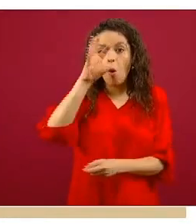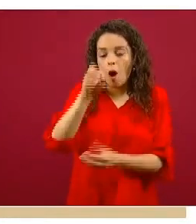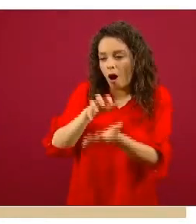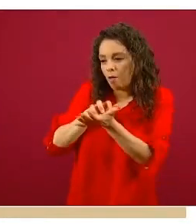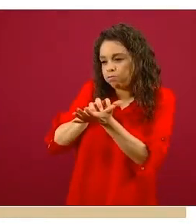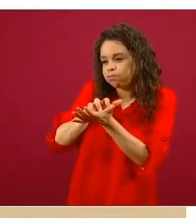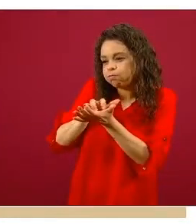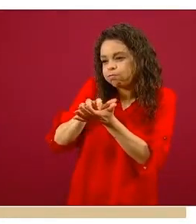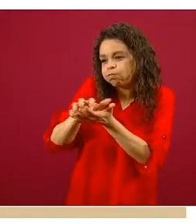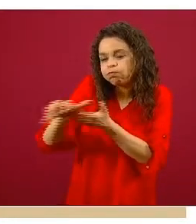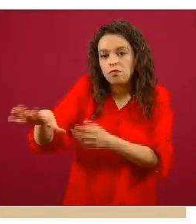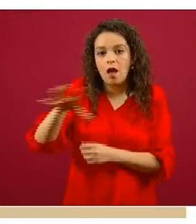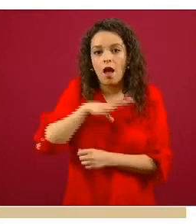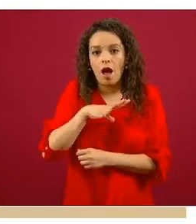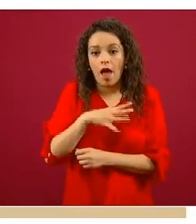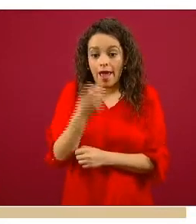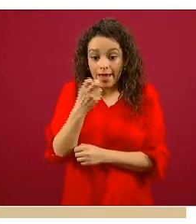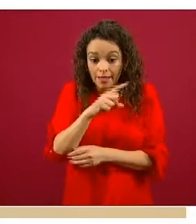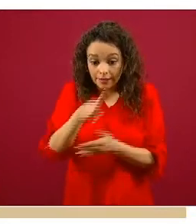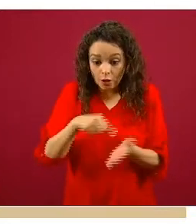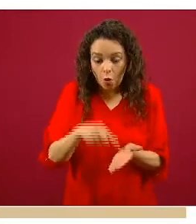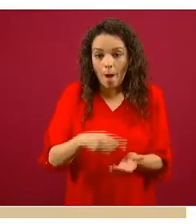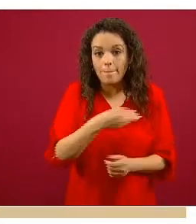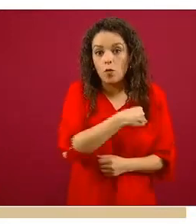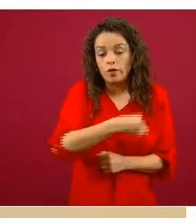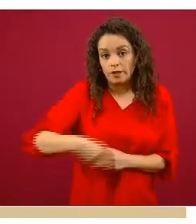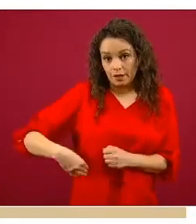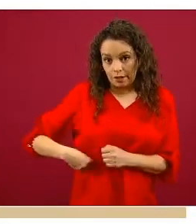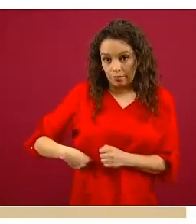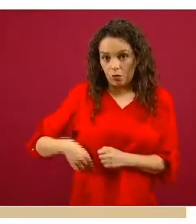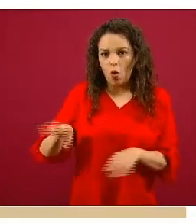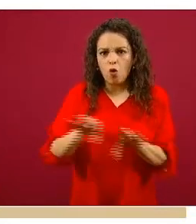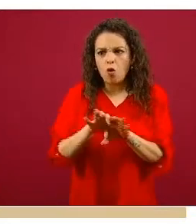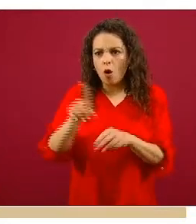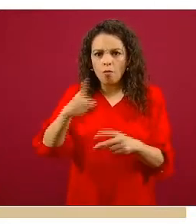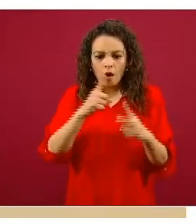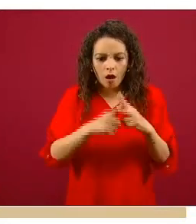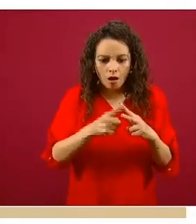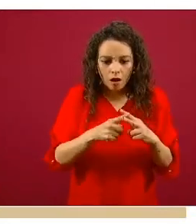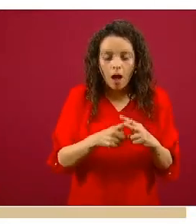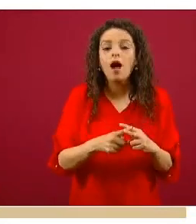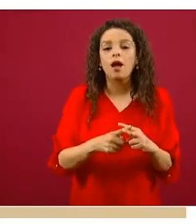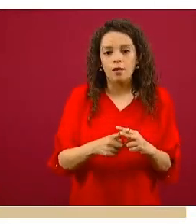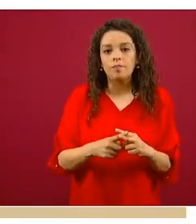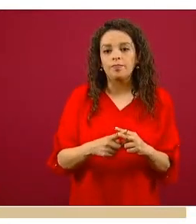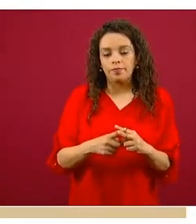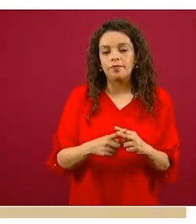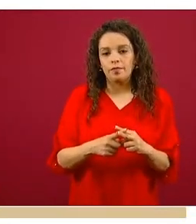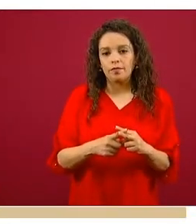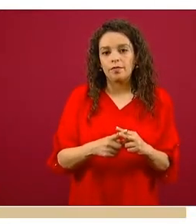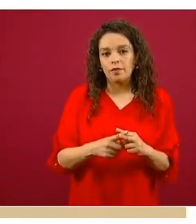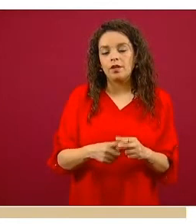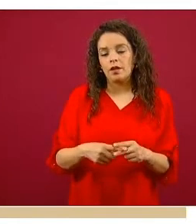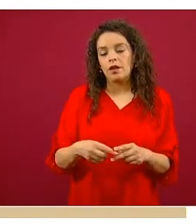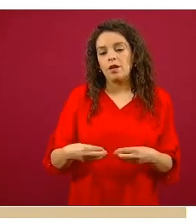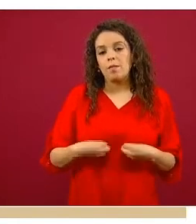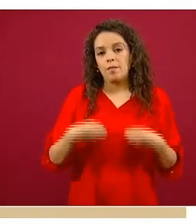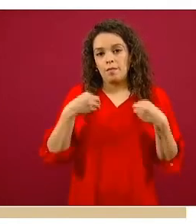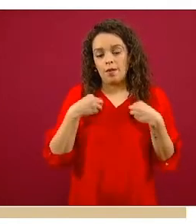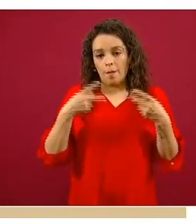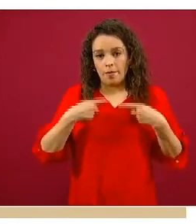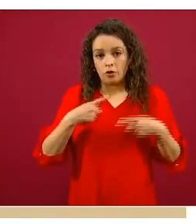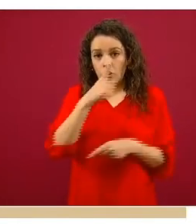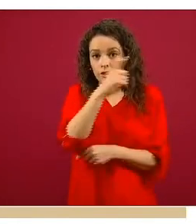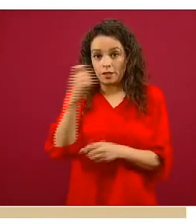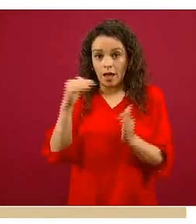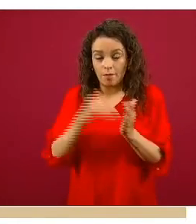de afectación que estamos viendo en el municipio, porque esto está calculado en una base poblacional, son tasas por 100,000 habitantes. Los